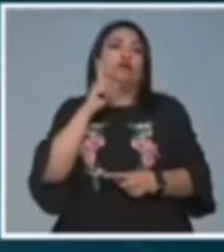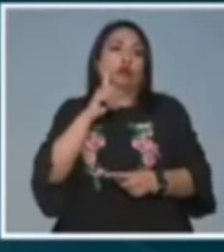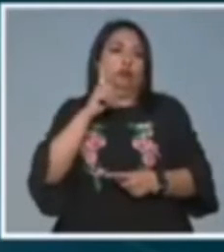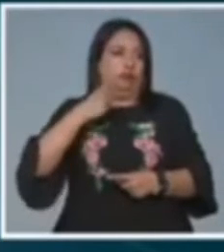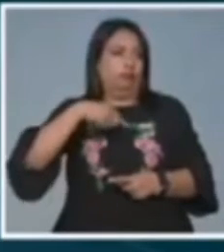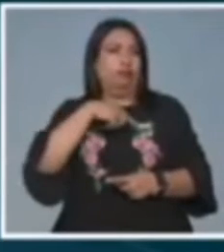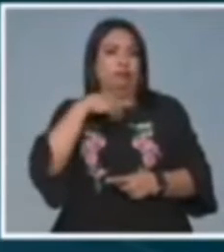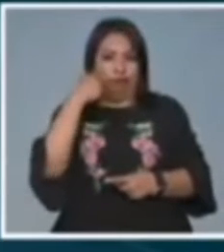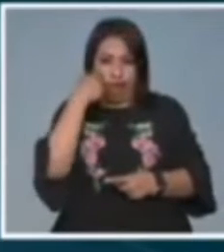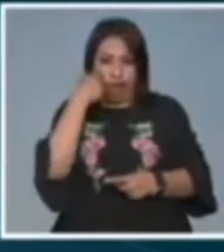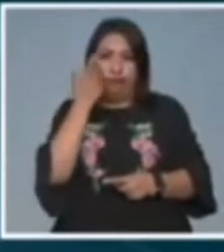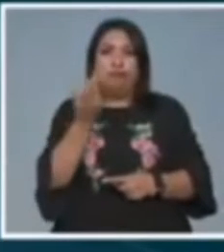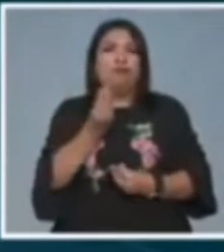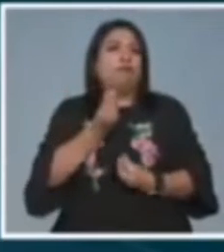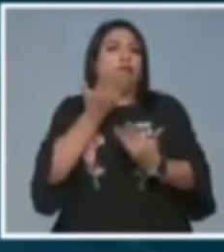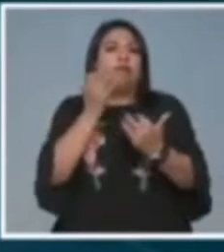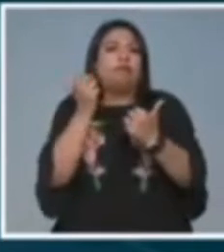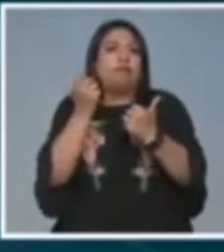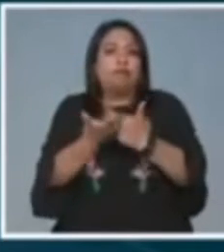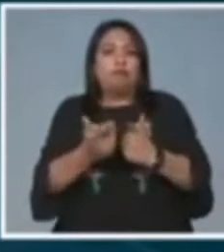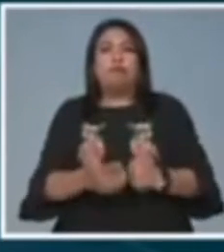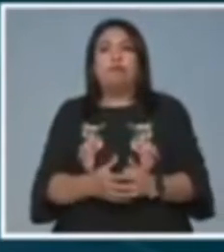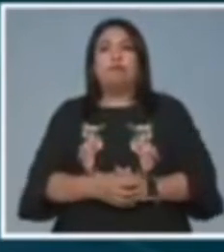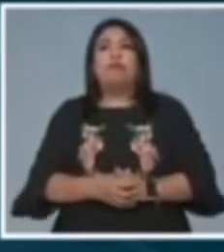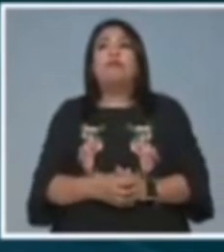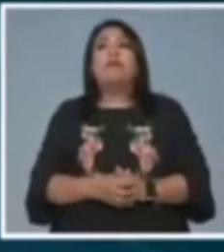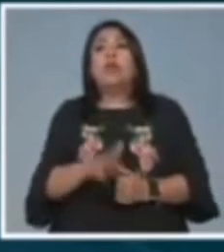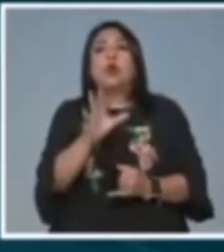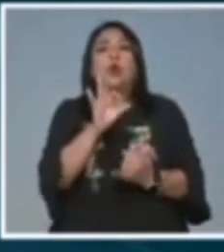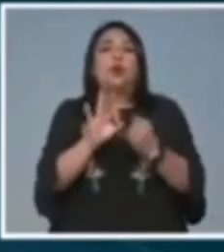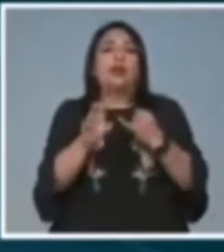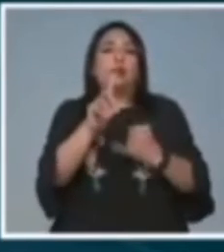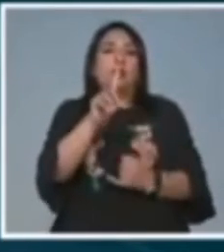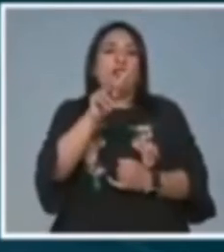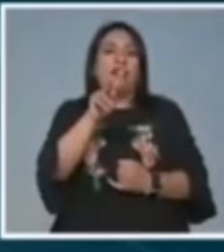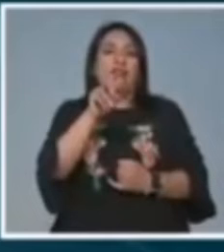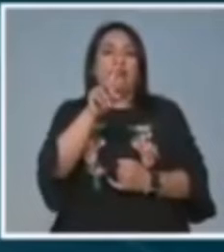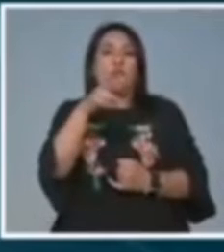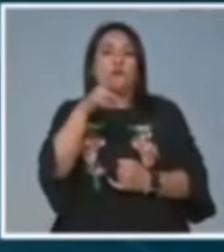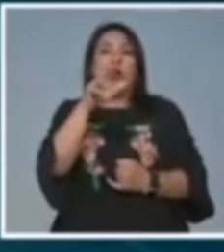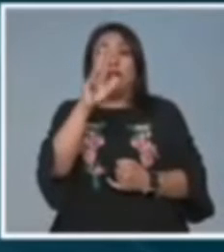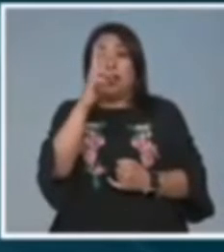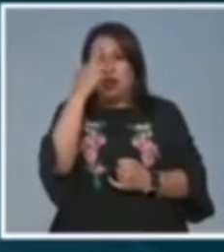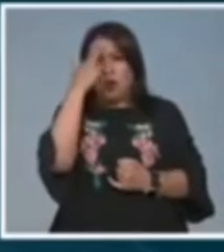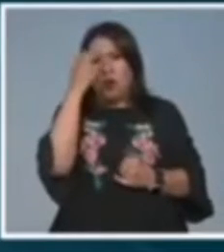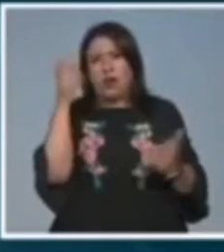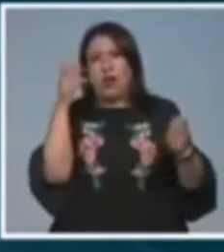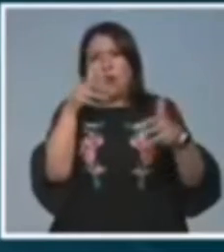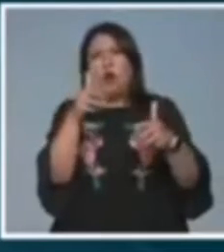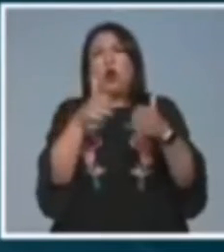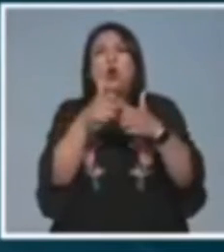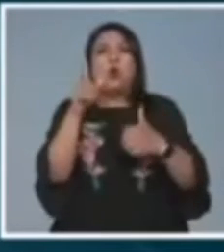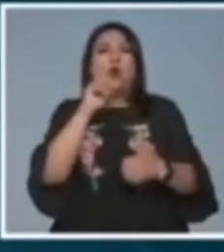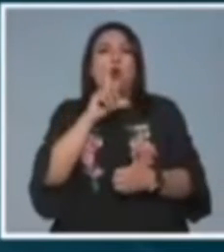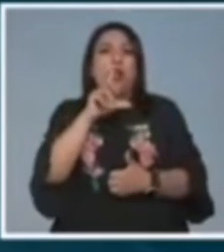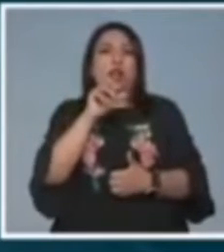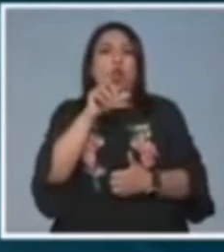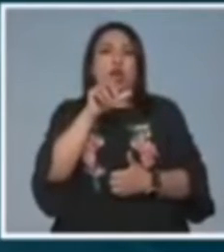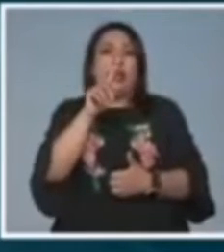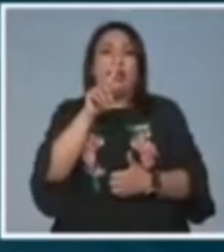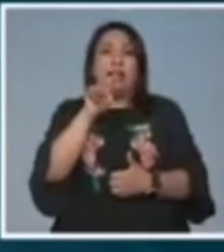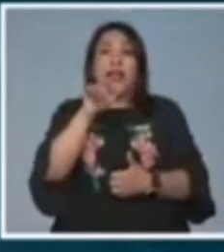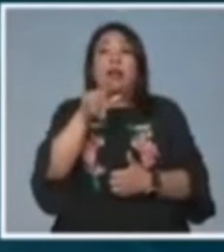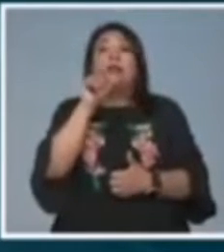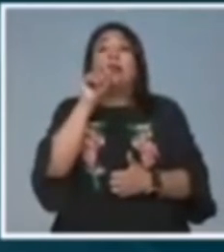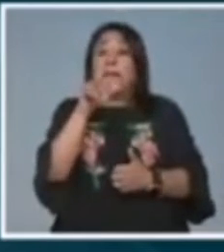que queremos decir algo. Por último, David Huerta recordó sus encuentros con Lolita, pero también